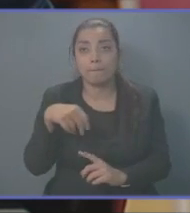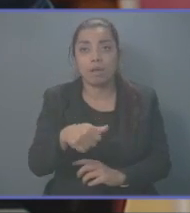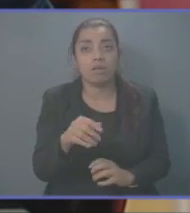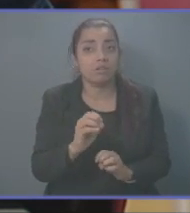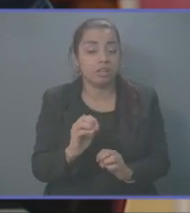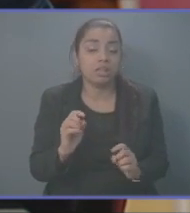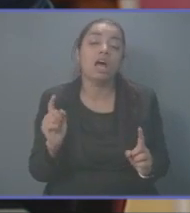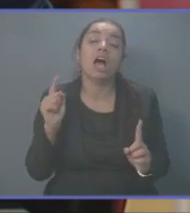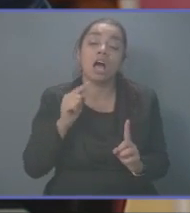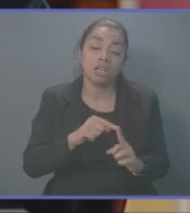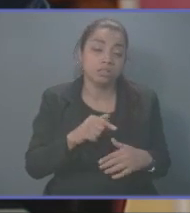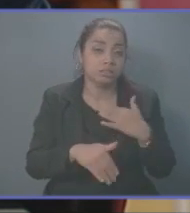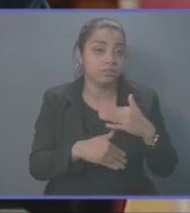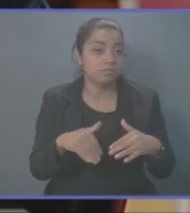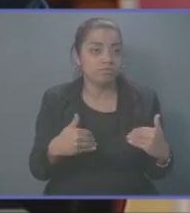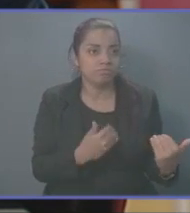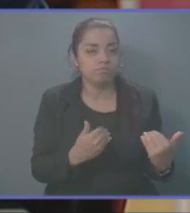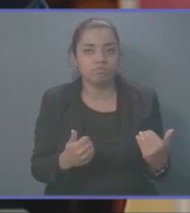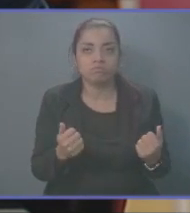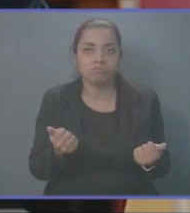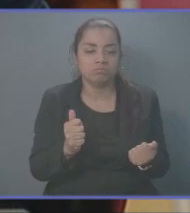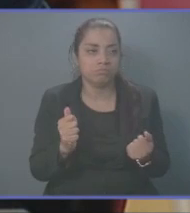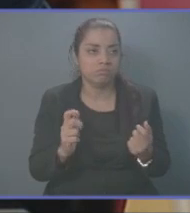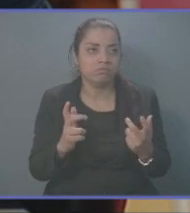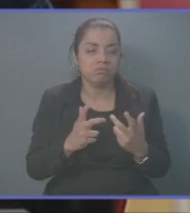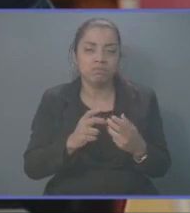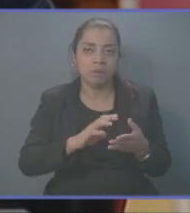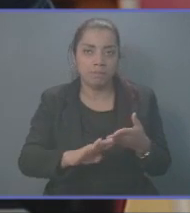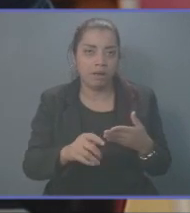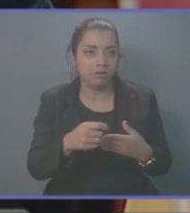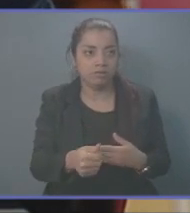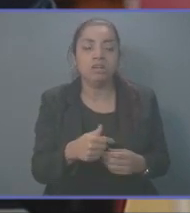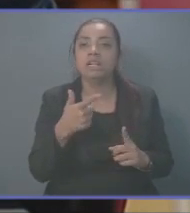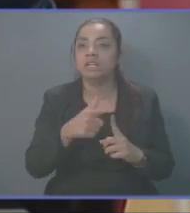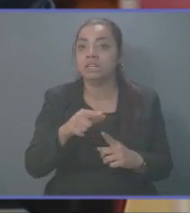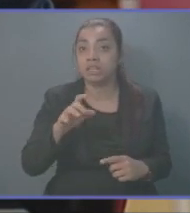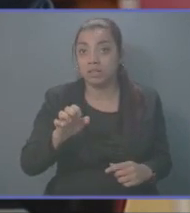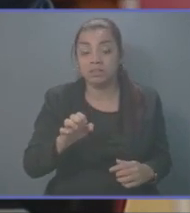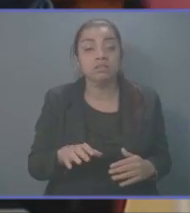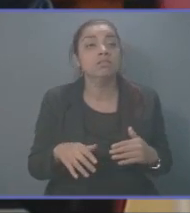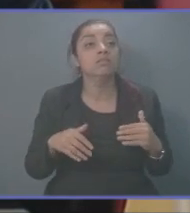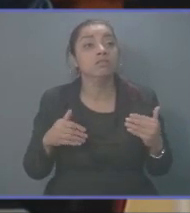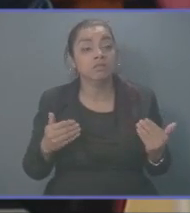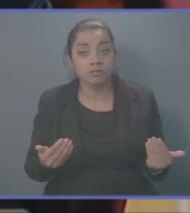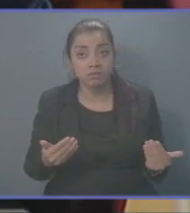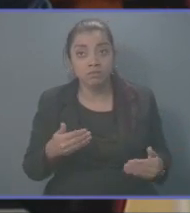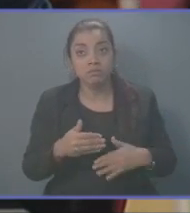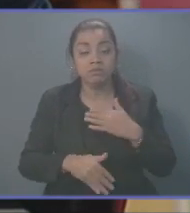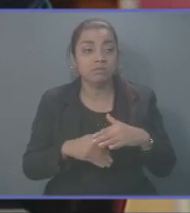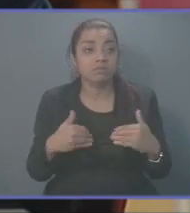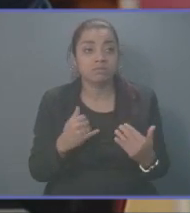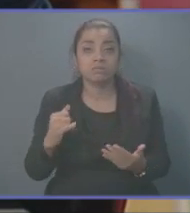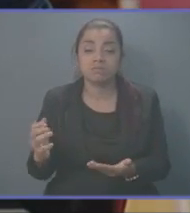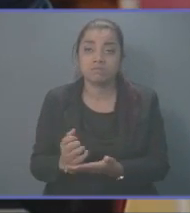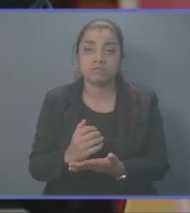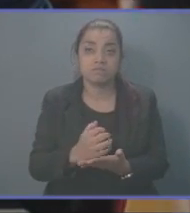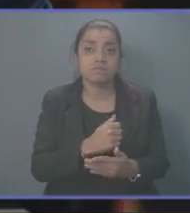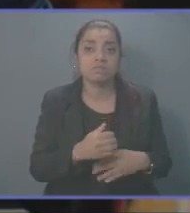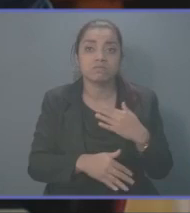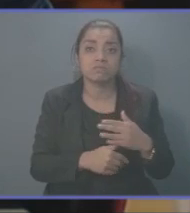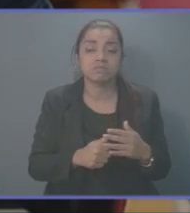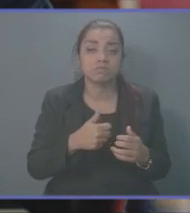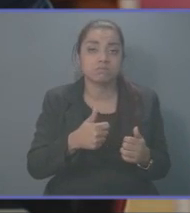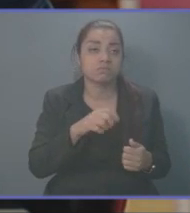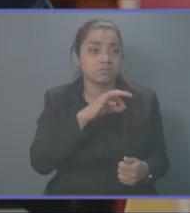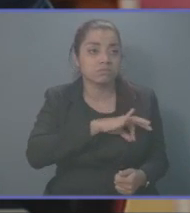realizado operaciones sujetas al pago de estas. E. Que hayan presentado declaraciones tributarias reflejando saldos a favor